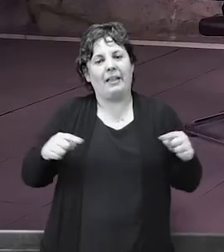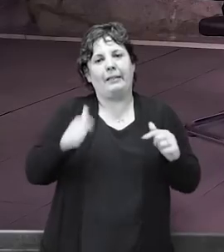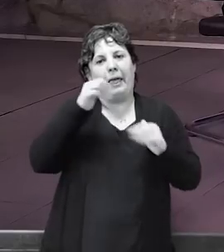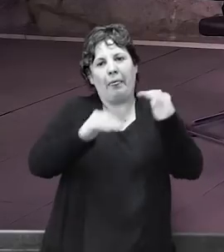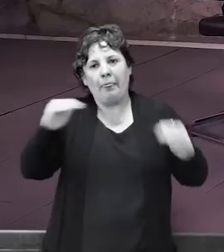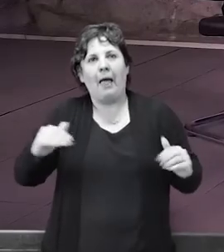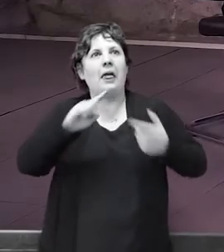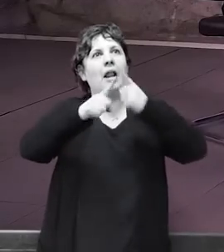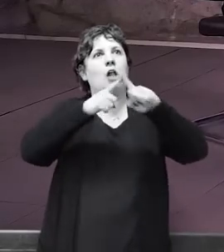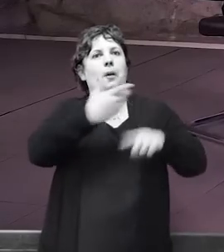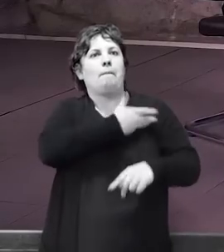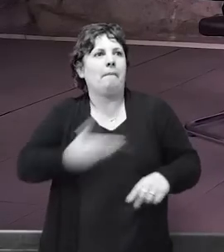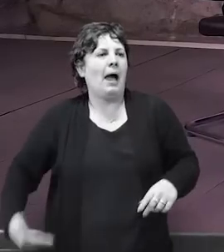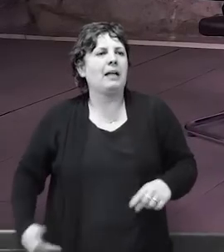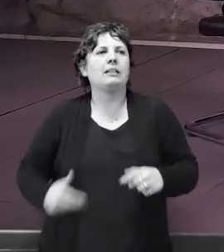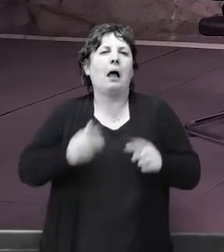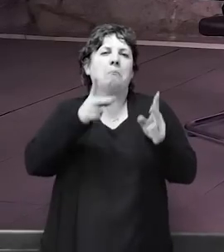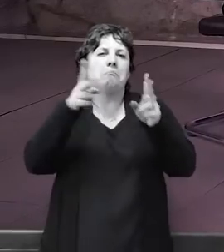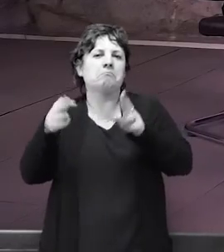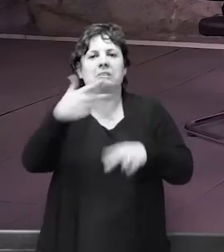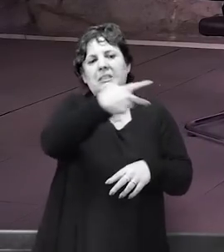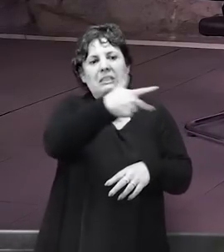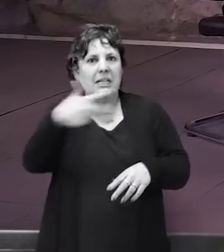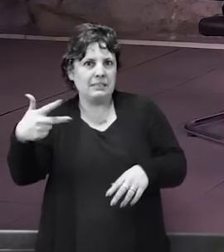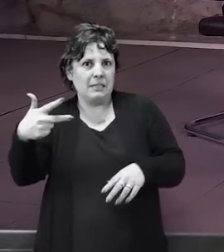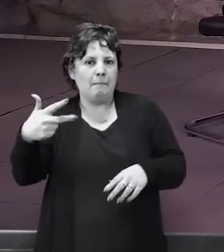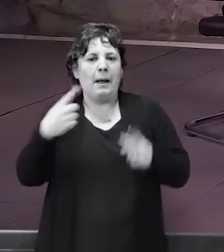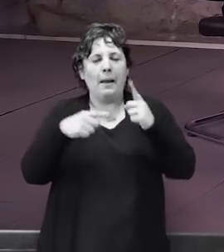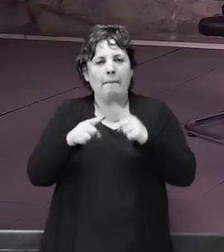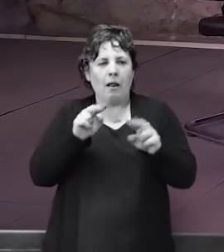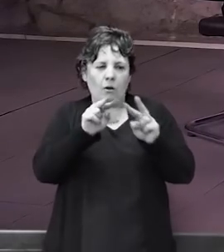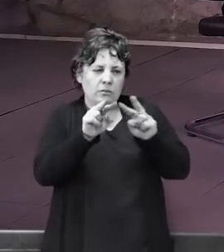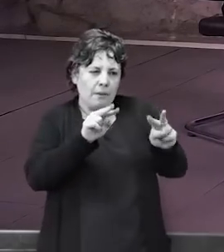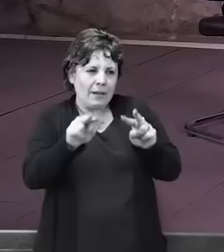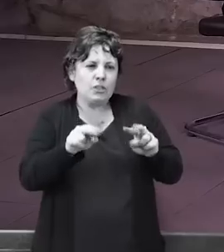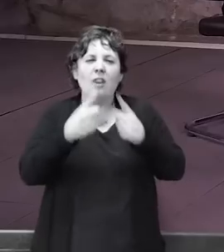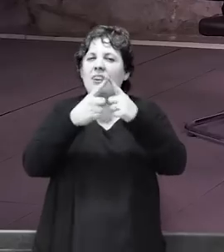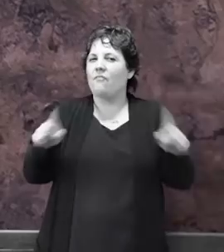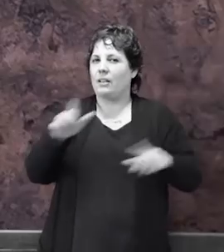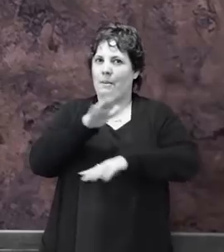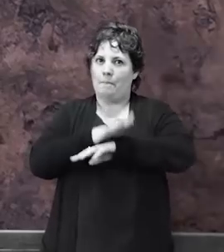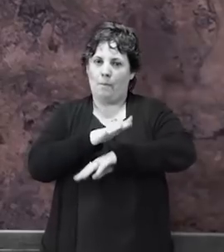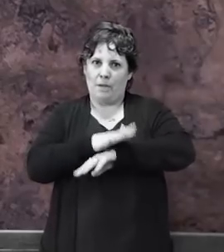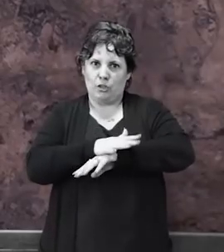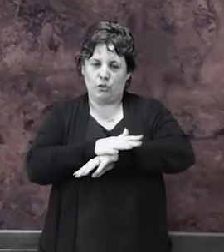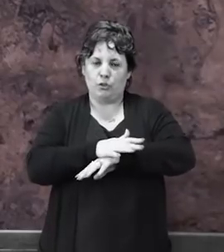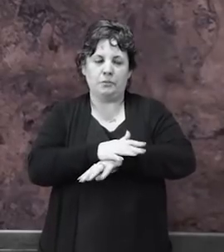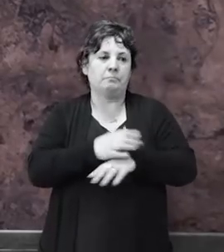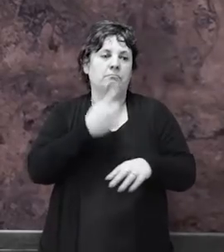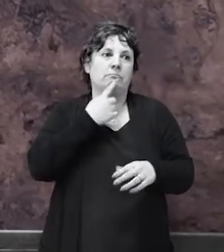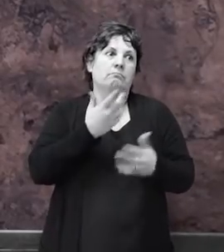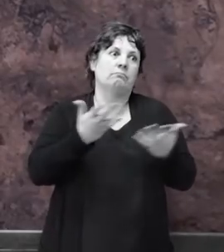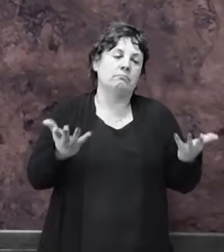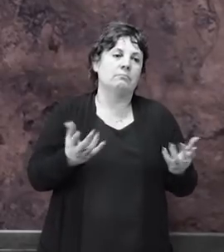llena la maestra en un periodo de 3 semanas que dispone para hacer la observación en distintos momentos. O sea que en alguna